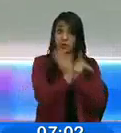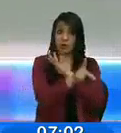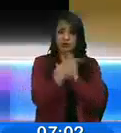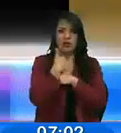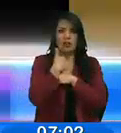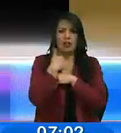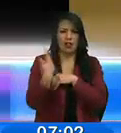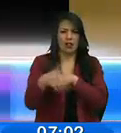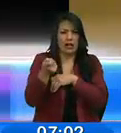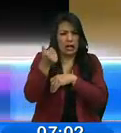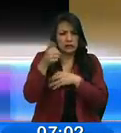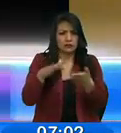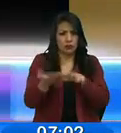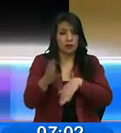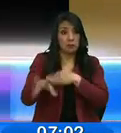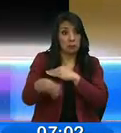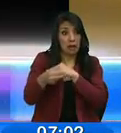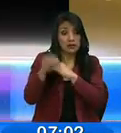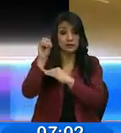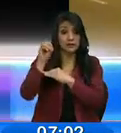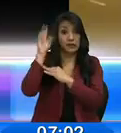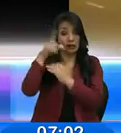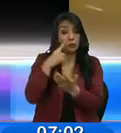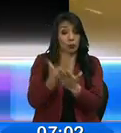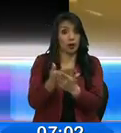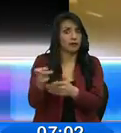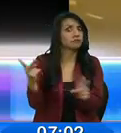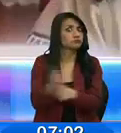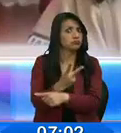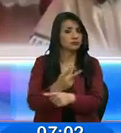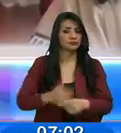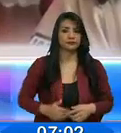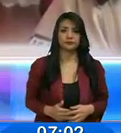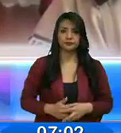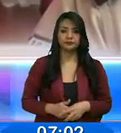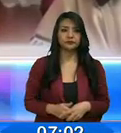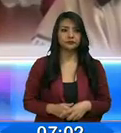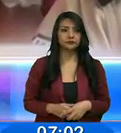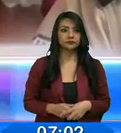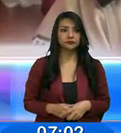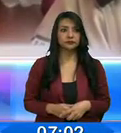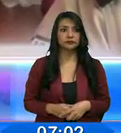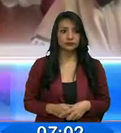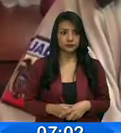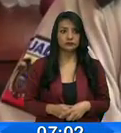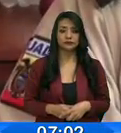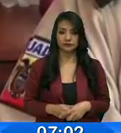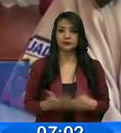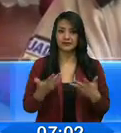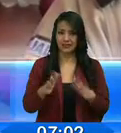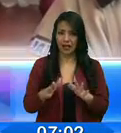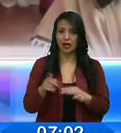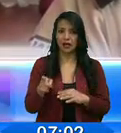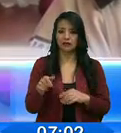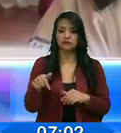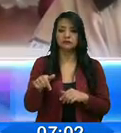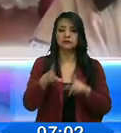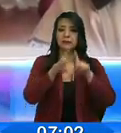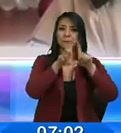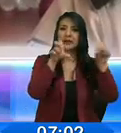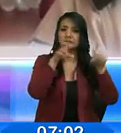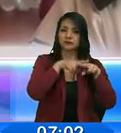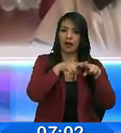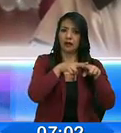de cerca, se suma el video como evidencia de su violento accionar. Debido a las comunicaciones existentes entre esta cooperativa de